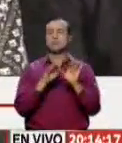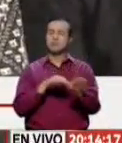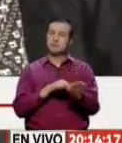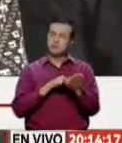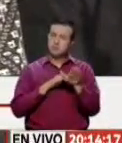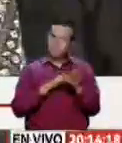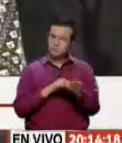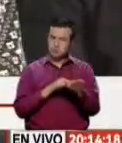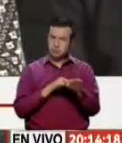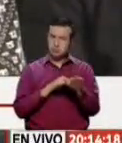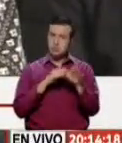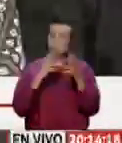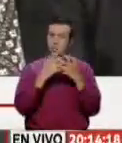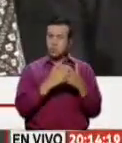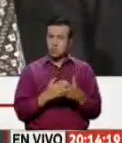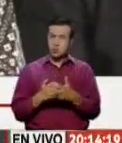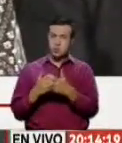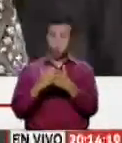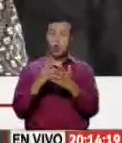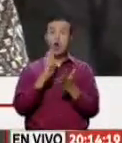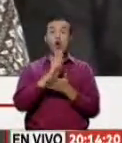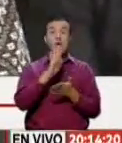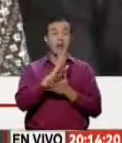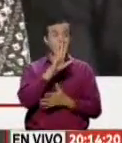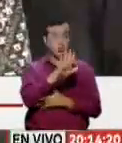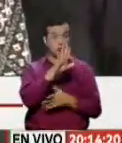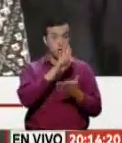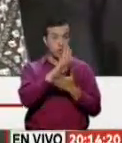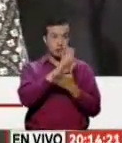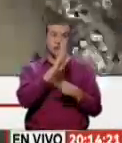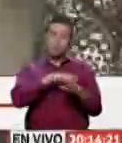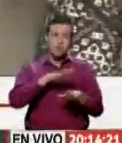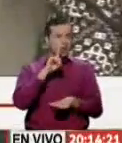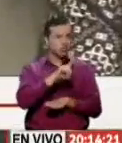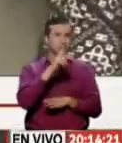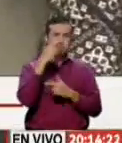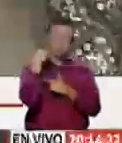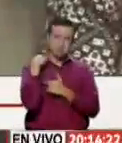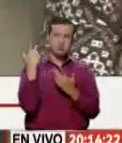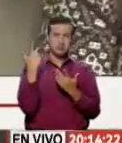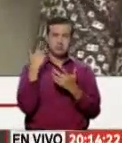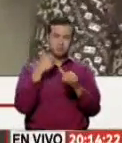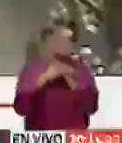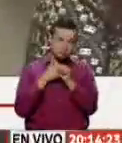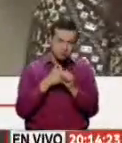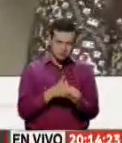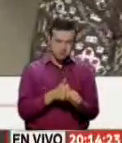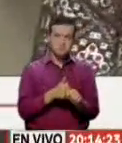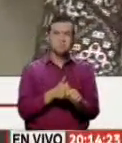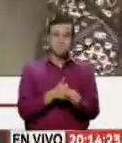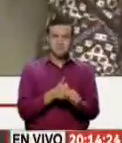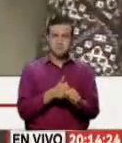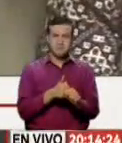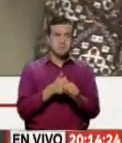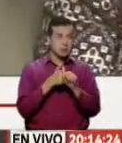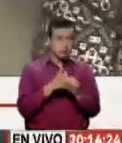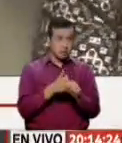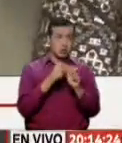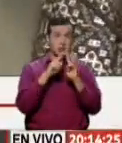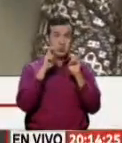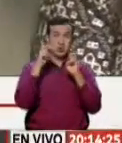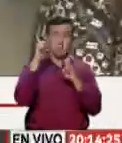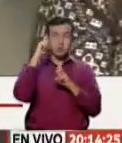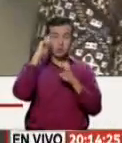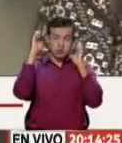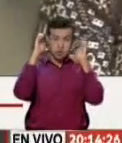garantizar que la unidad educativa se responsabilice. Para que haga el seguimiento no solamente de las políticas